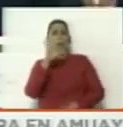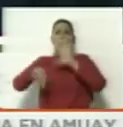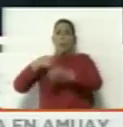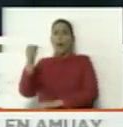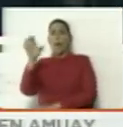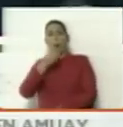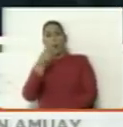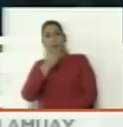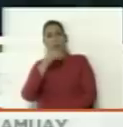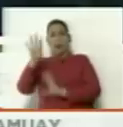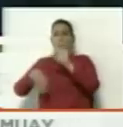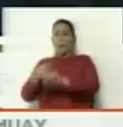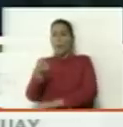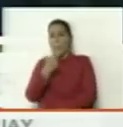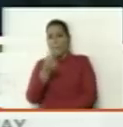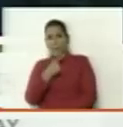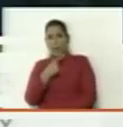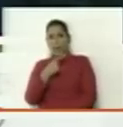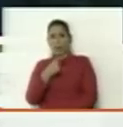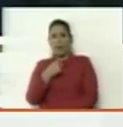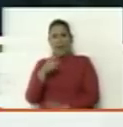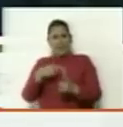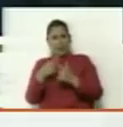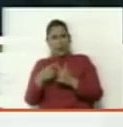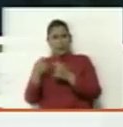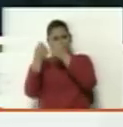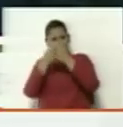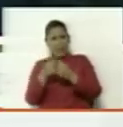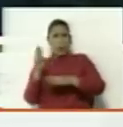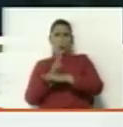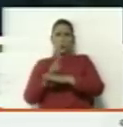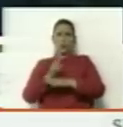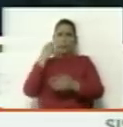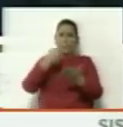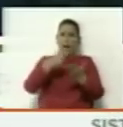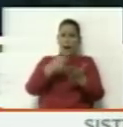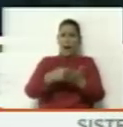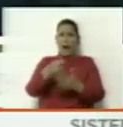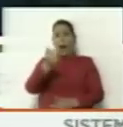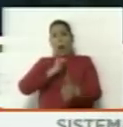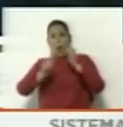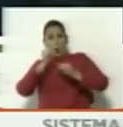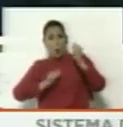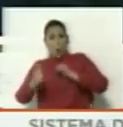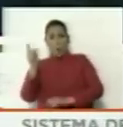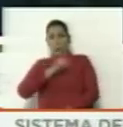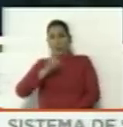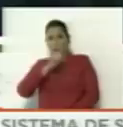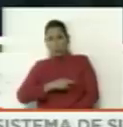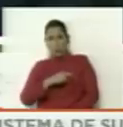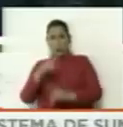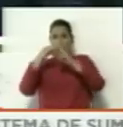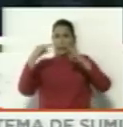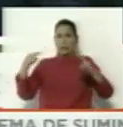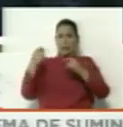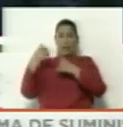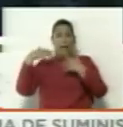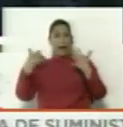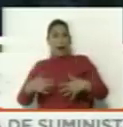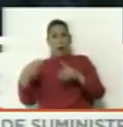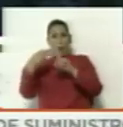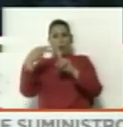comida, para comprar medicamentos y desviarlo para pagar alcohol, prostitutas, tiendas caras, hoteles de lujo.